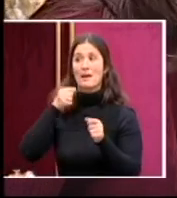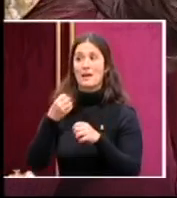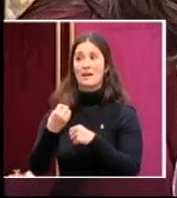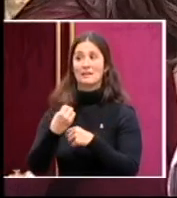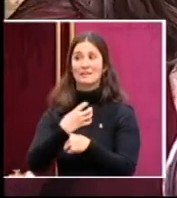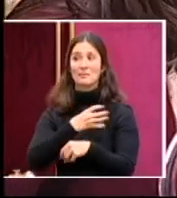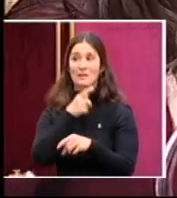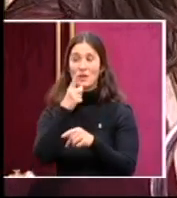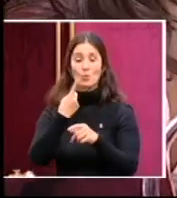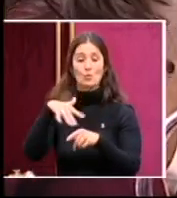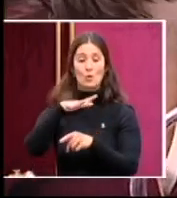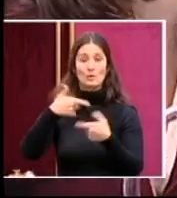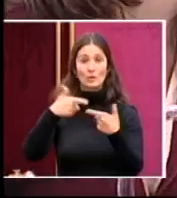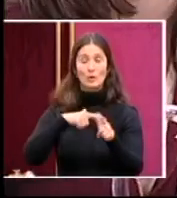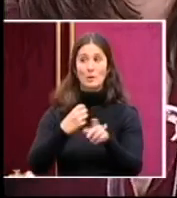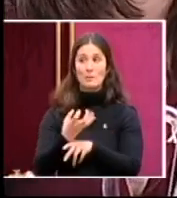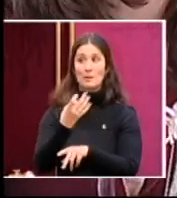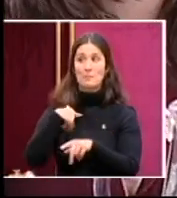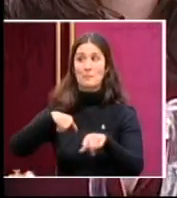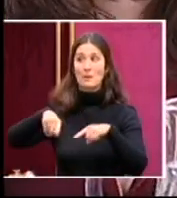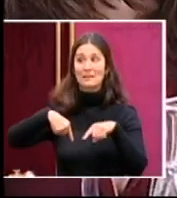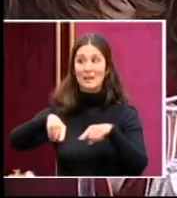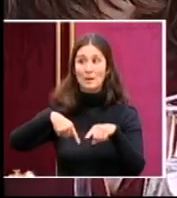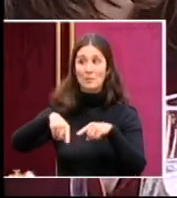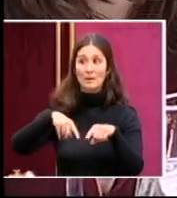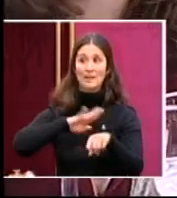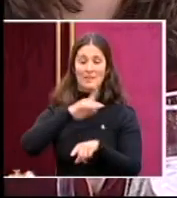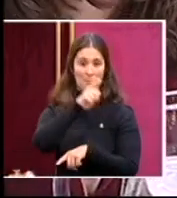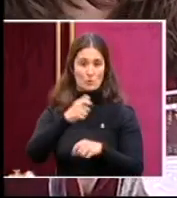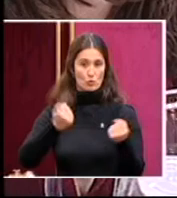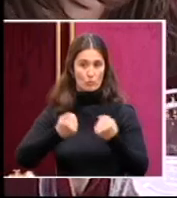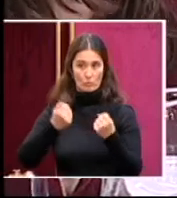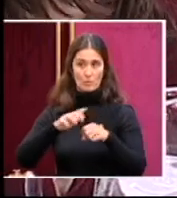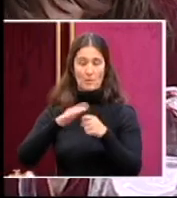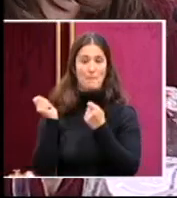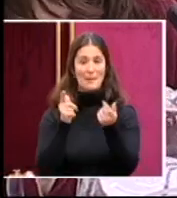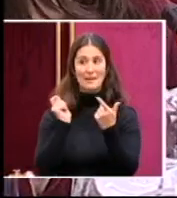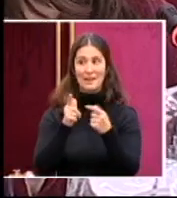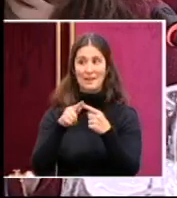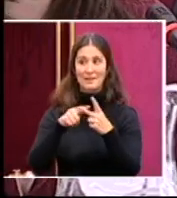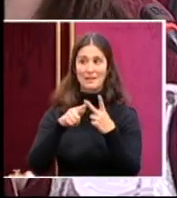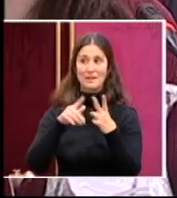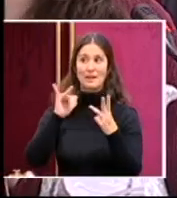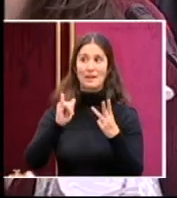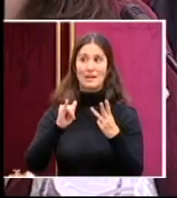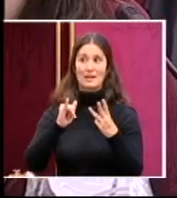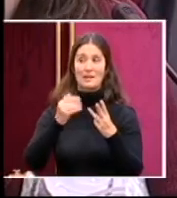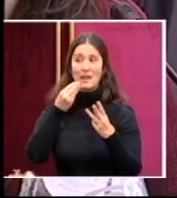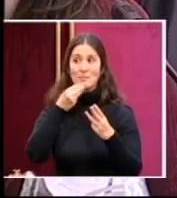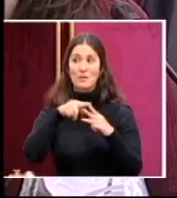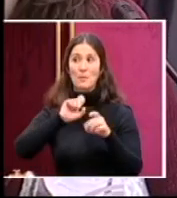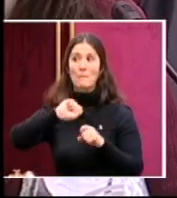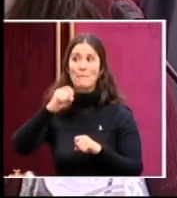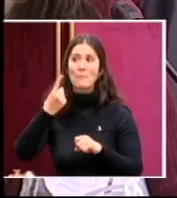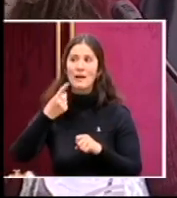de los sectores que genera mayores emisiones es el transporte de personas, de mercancías y concretamente de alimentos. La mayor parte de